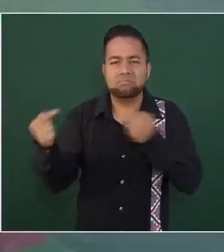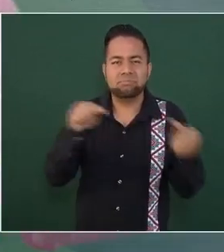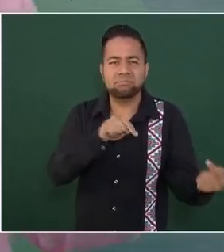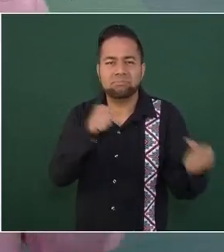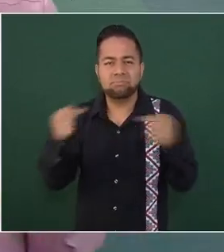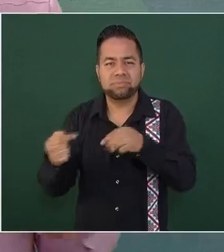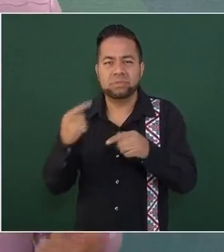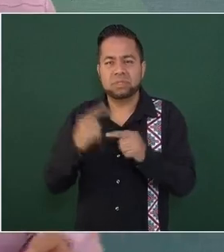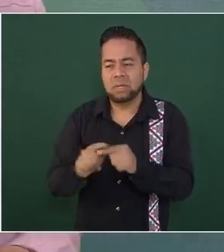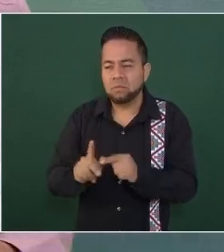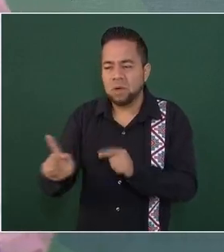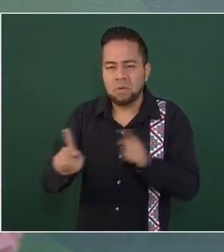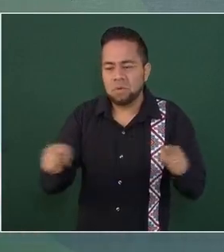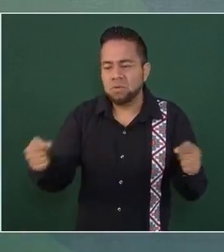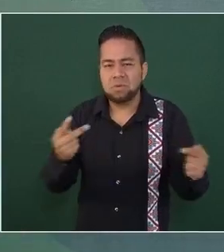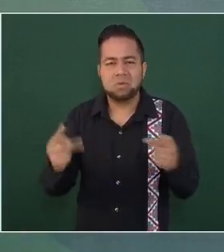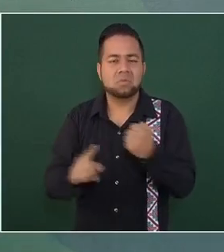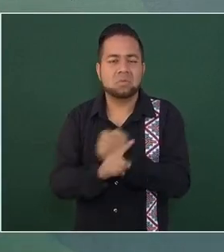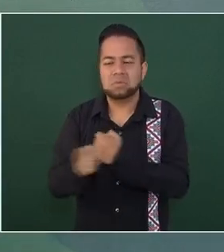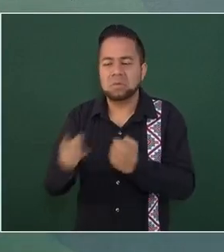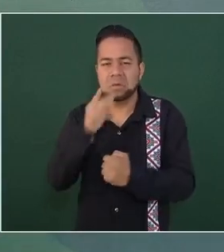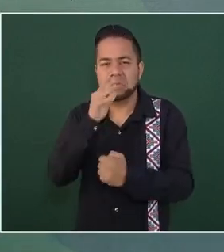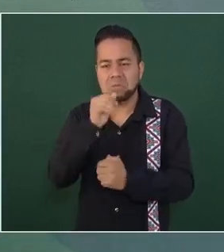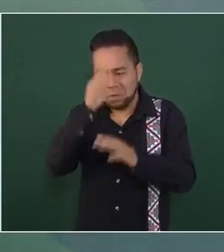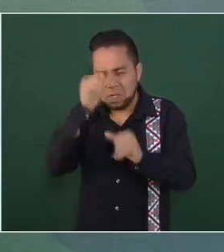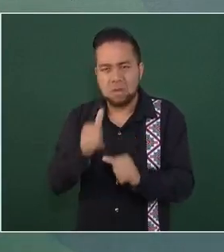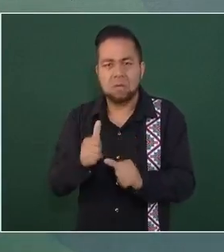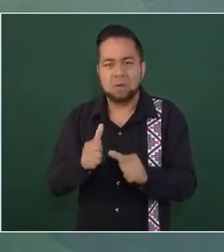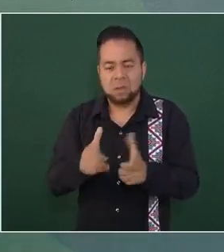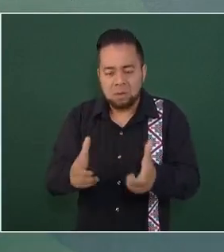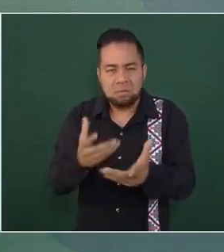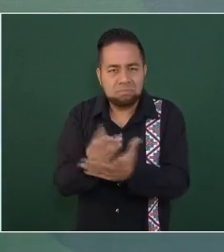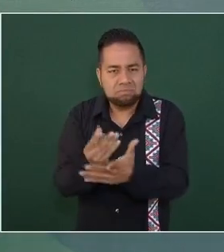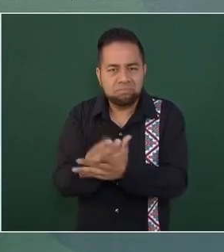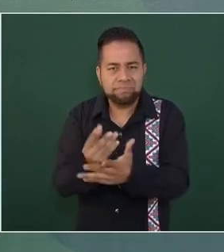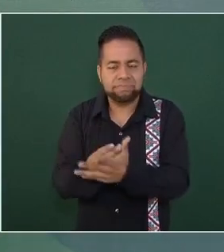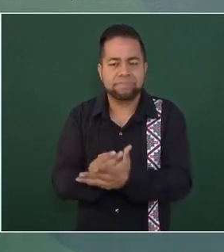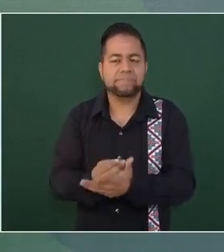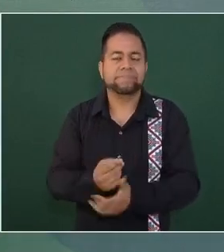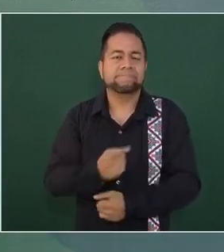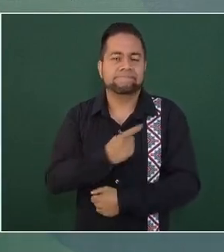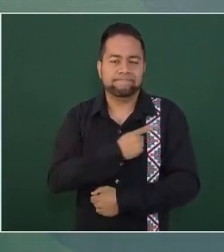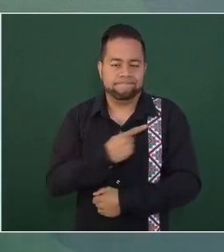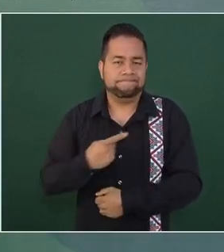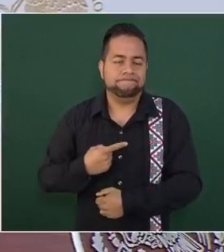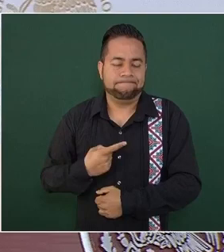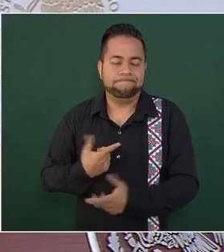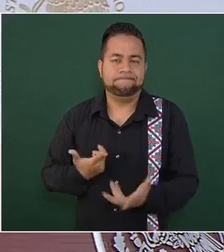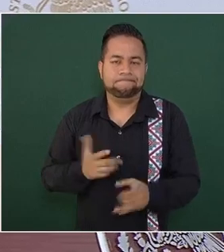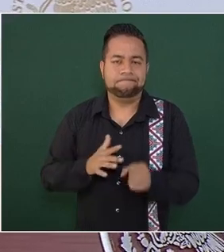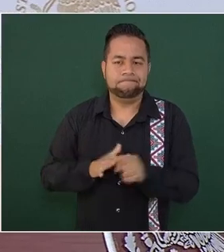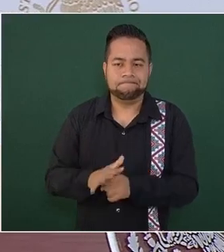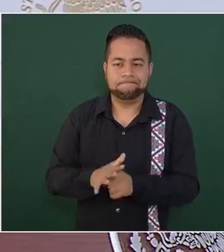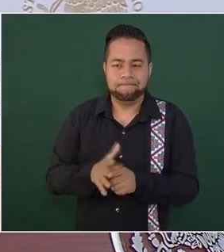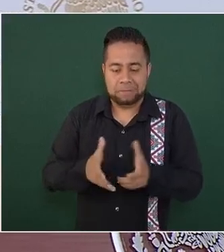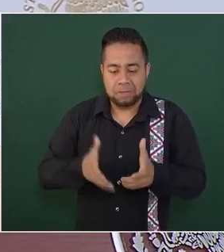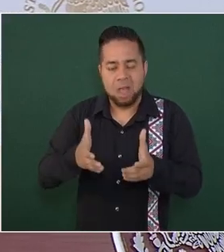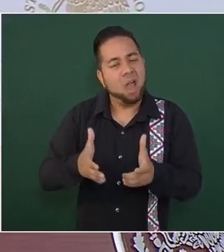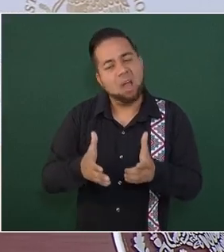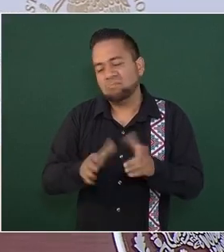problemas entre los pueblos tenemos que cambiar los trazos